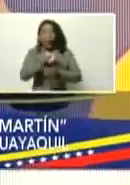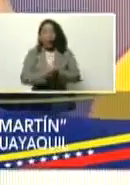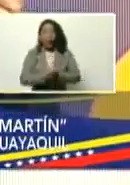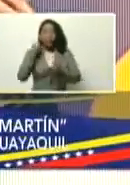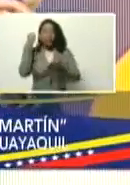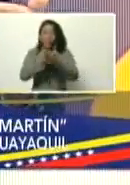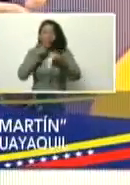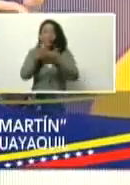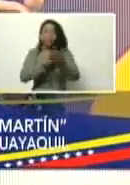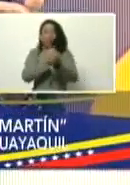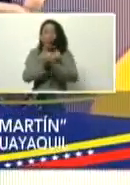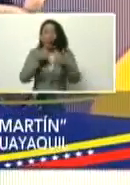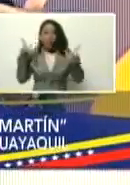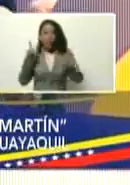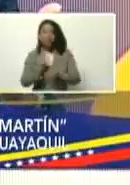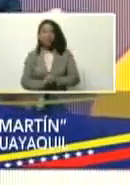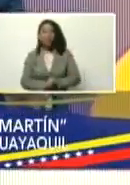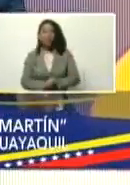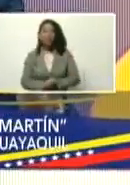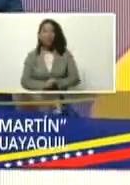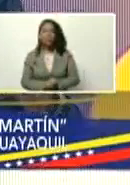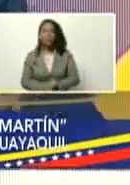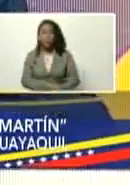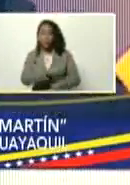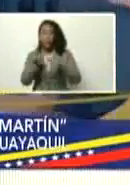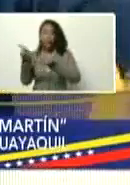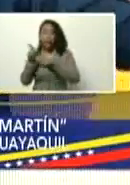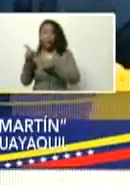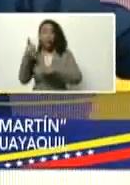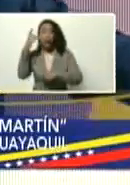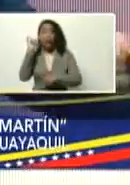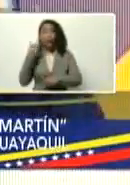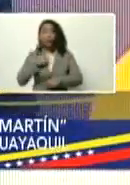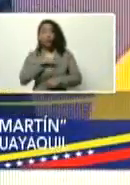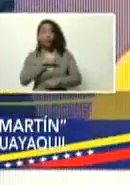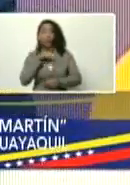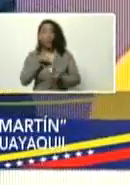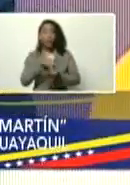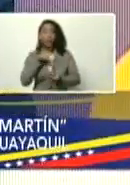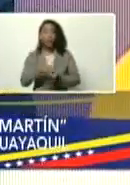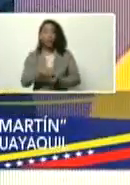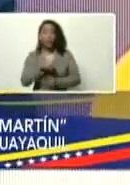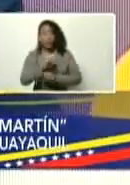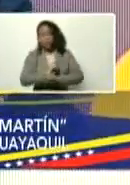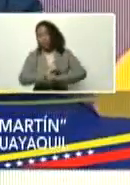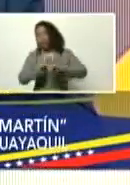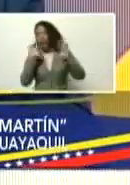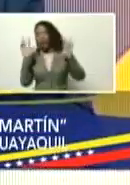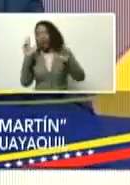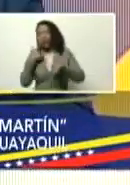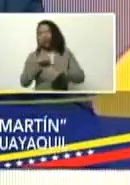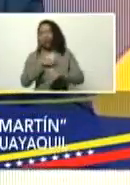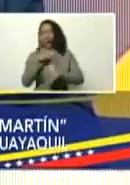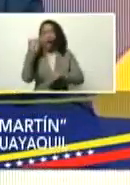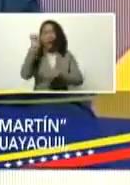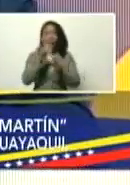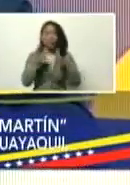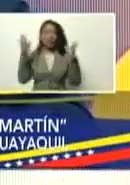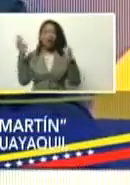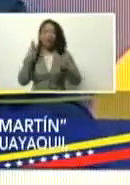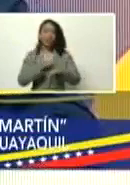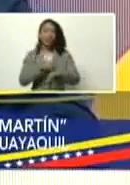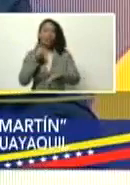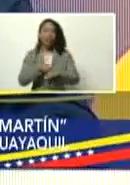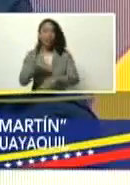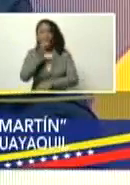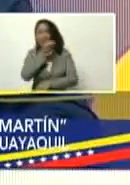luchando por su liberación. Y en eso tenemos que estar nosotros. Y claro, hemos logrado una década